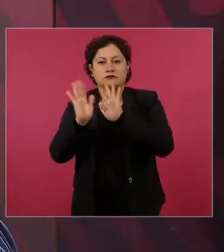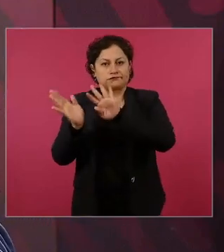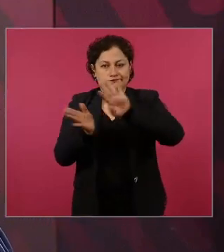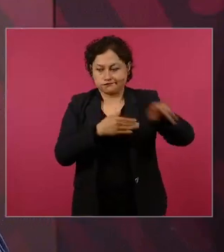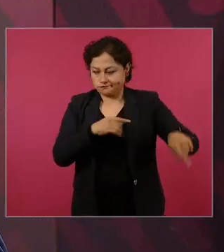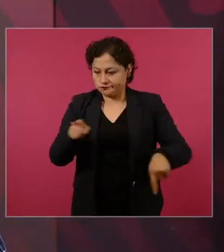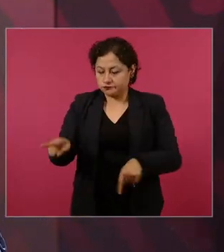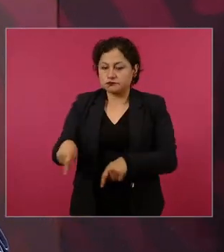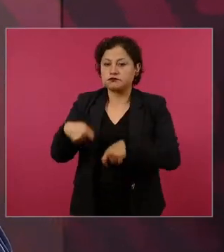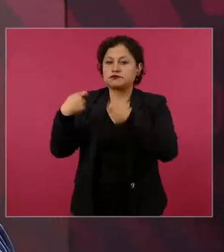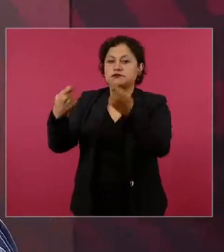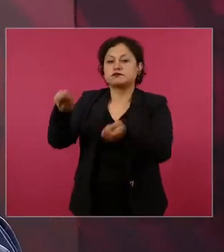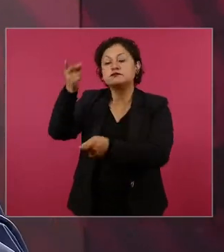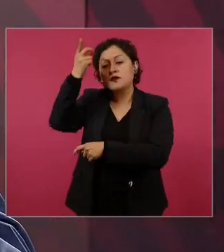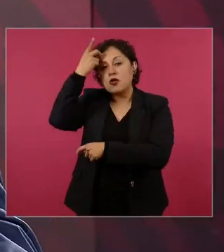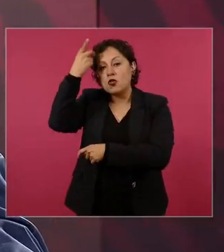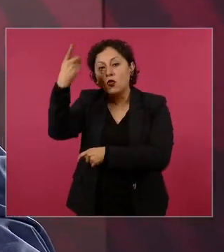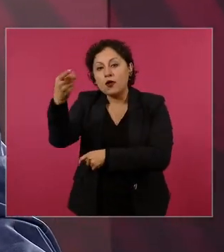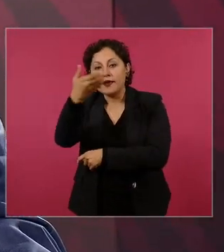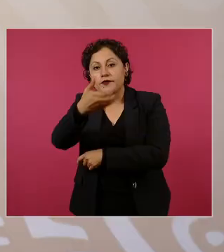también se inicia